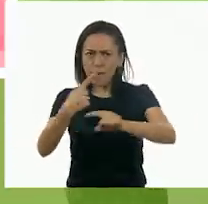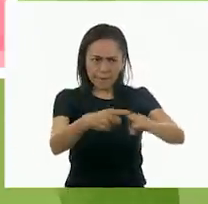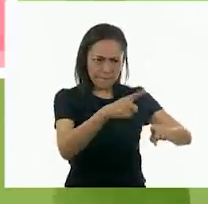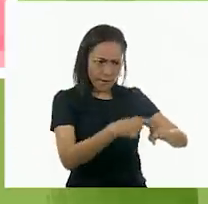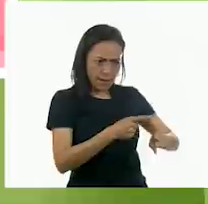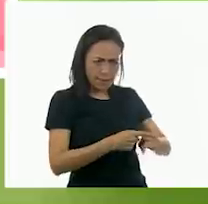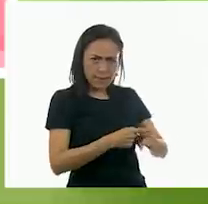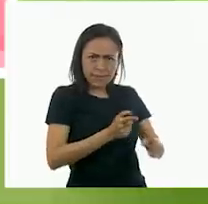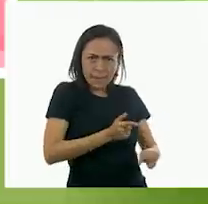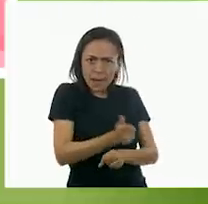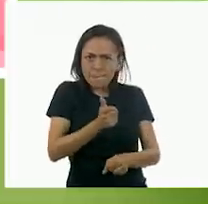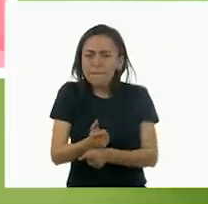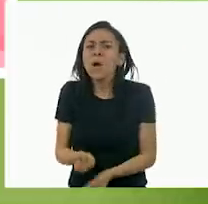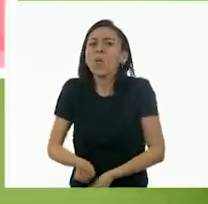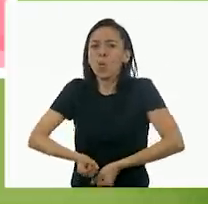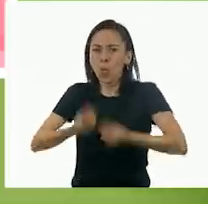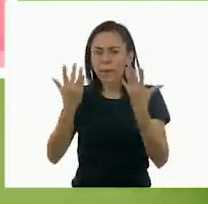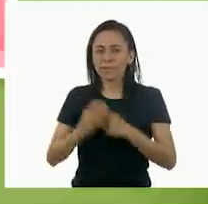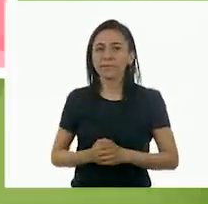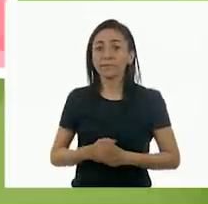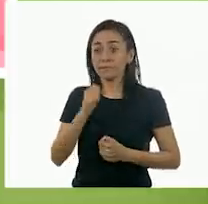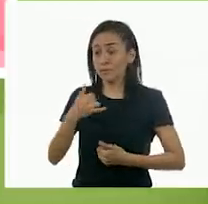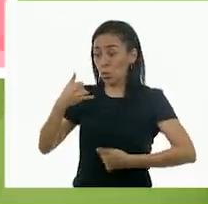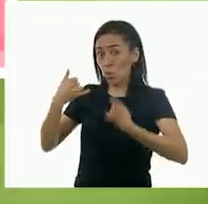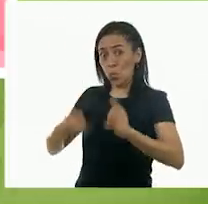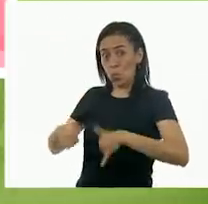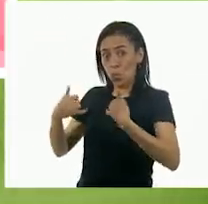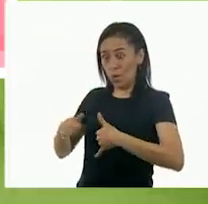¿Cuántos juguetes guardas en un minuto?